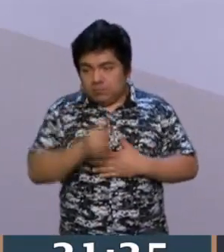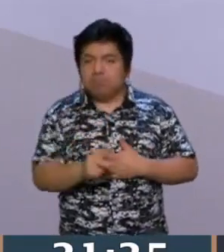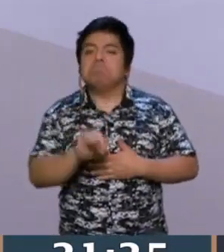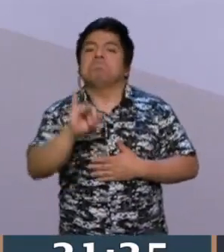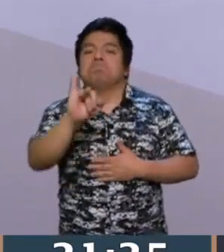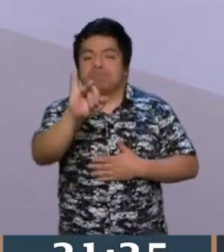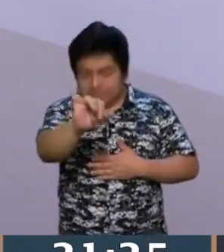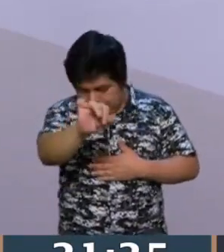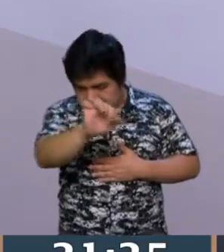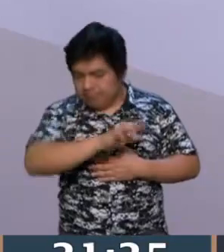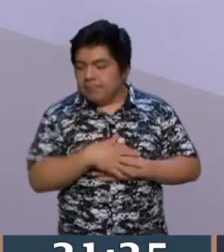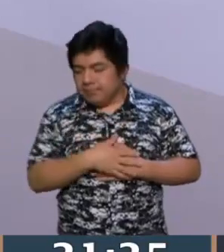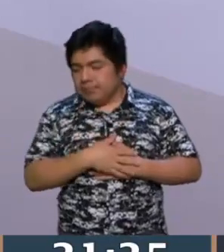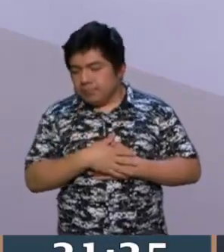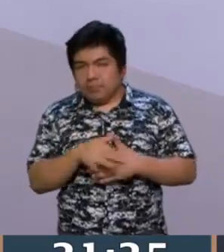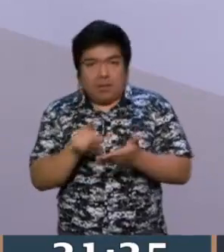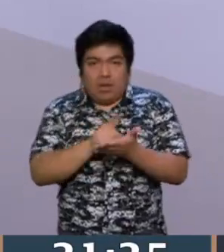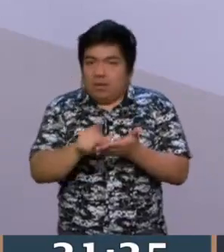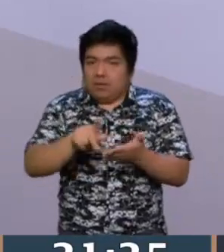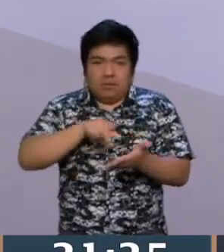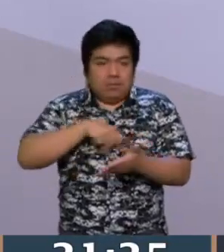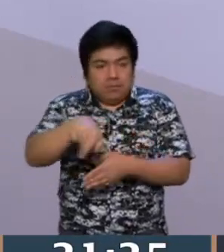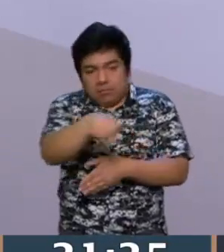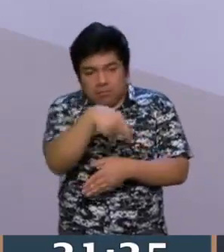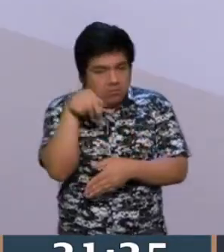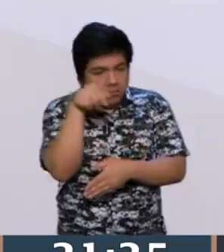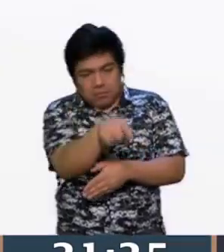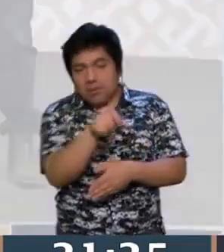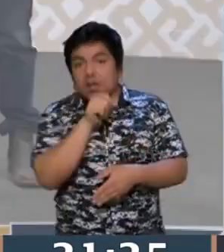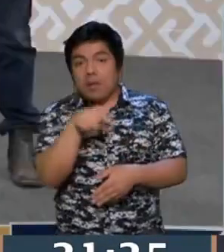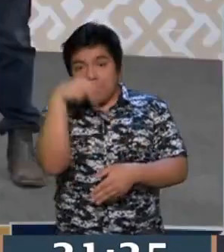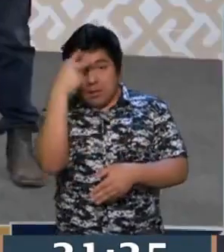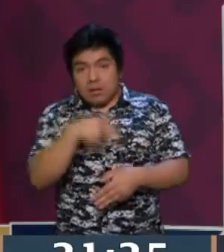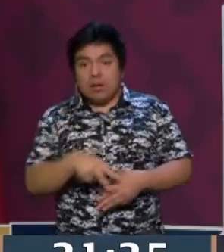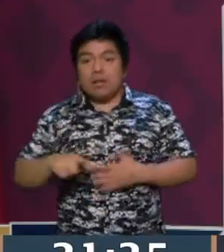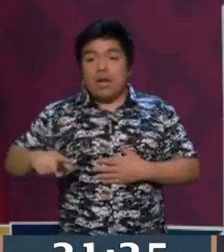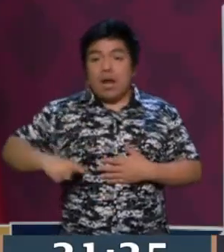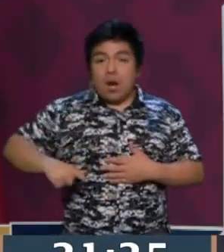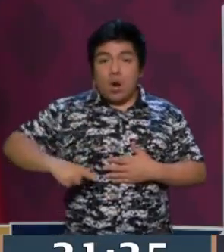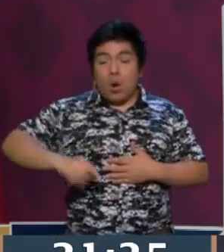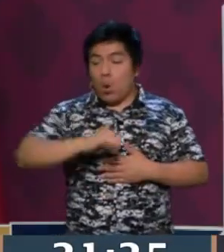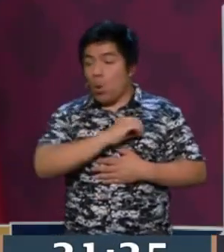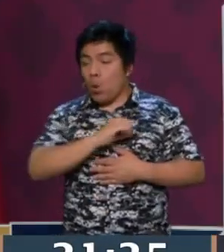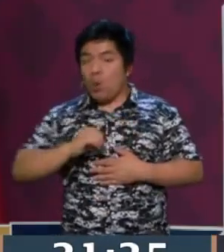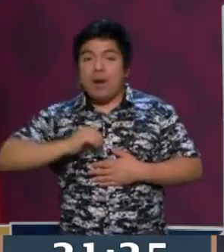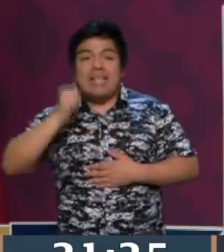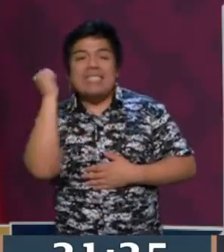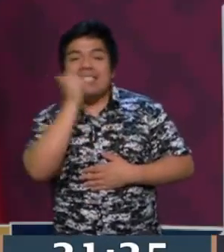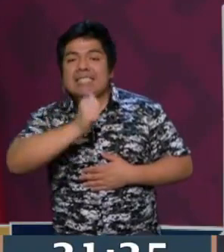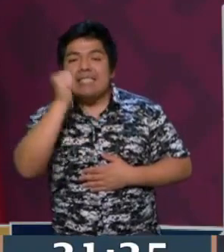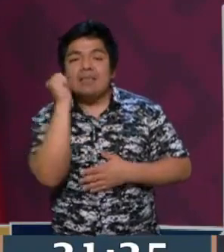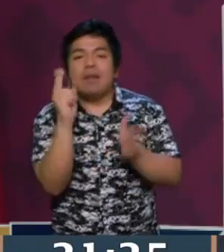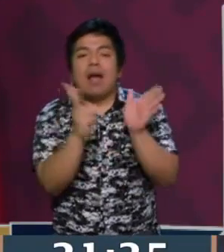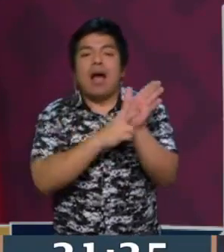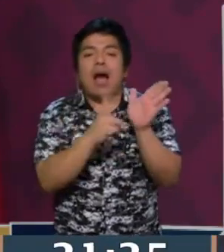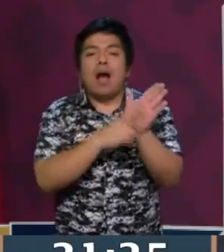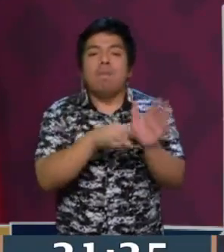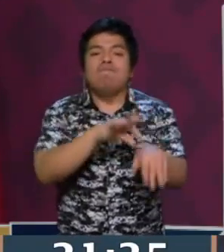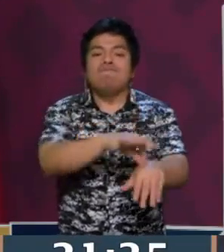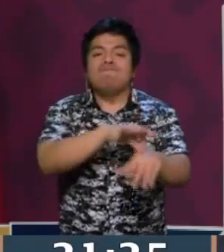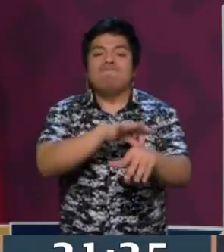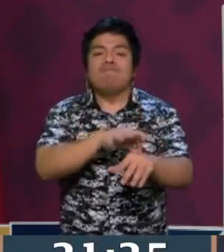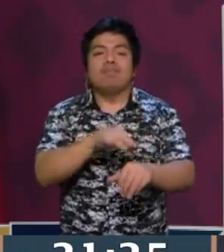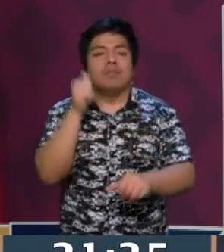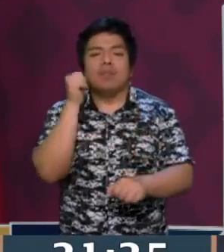lo haremos, creemos que es un derecho de los ciudadanos y es una obligación del gobierno hablar con la verdad. Evidentemente lo haremos con toda